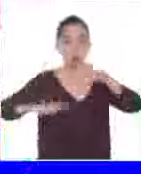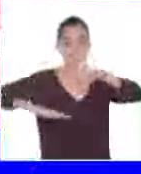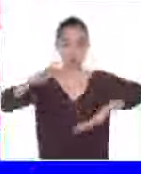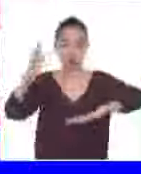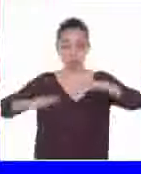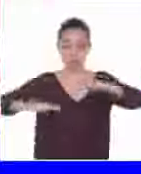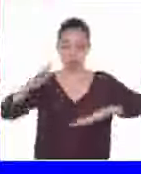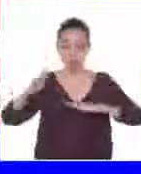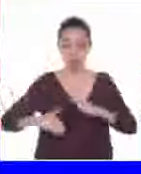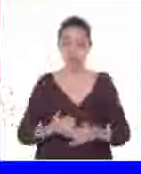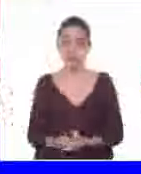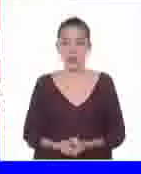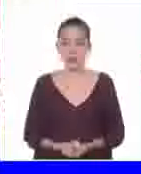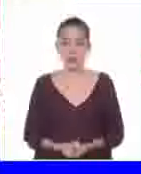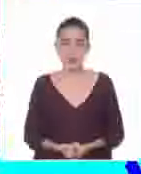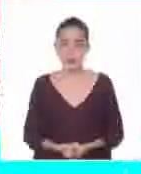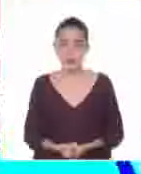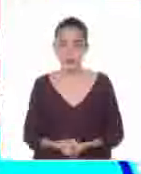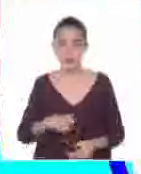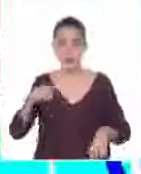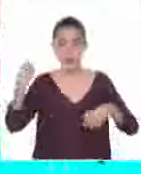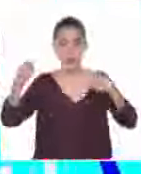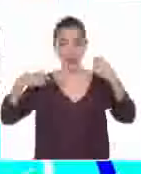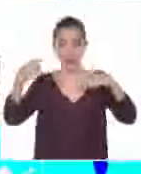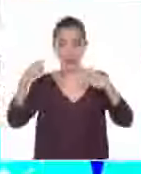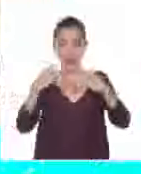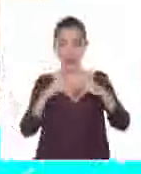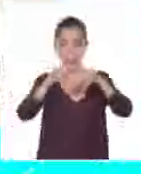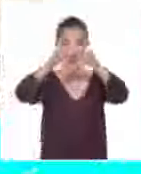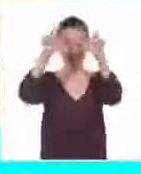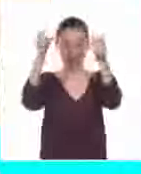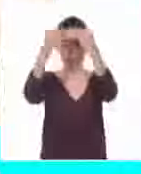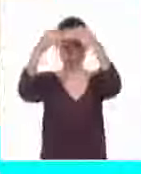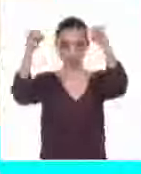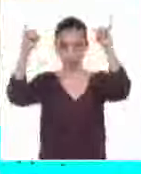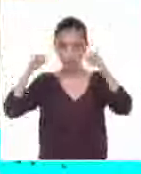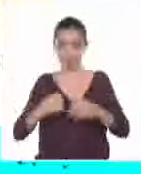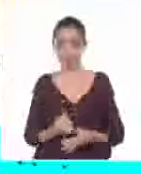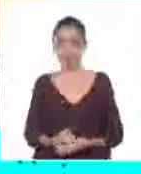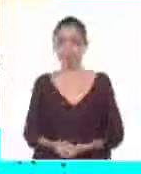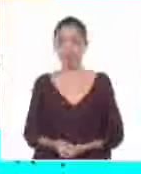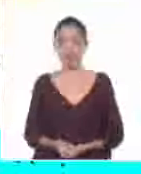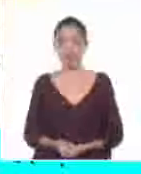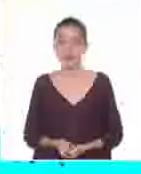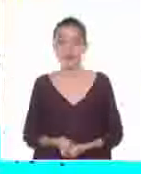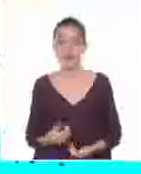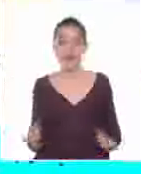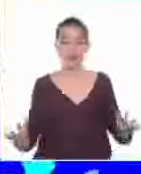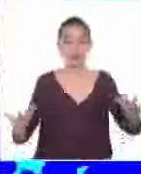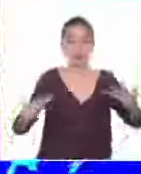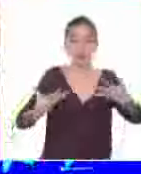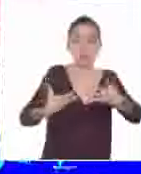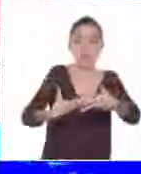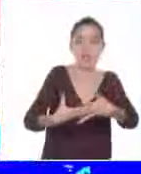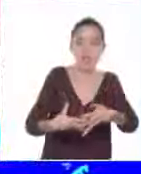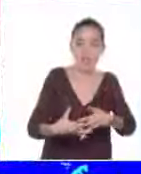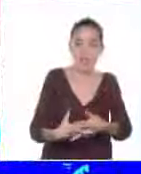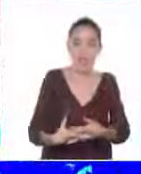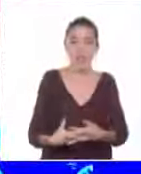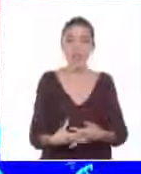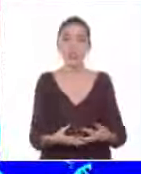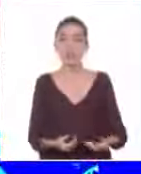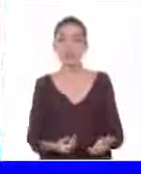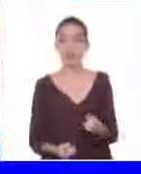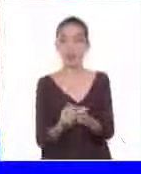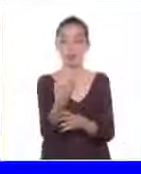el festival por todo el país. Porque Timbalaye supo adaptarse al contexto, crear alianzas a través del Consejo Nacional de Casas de